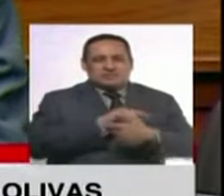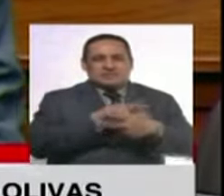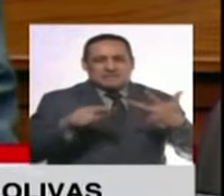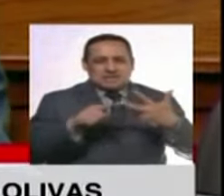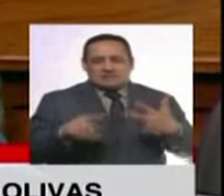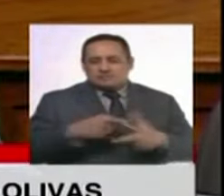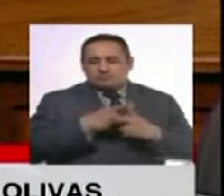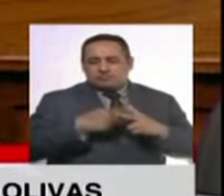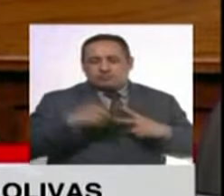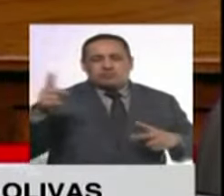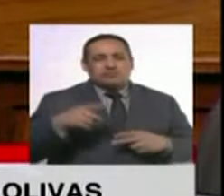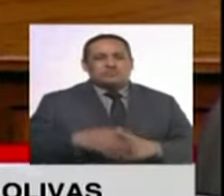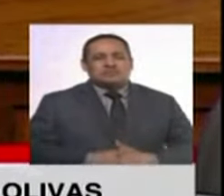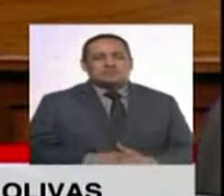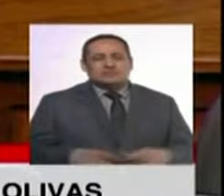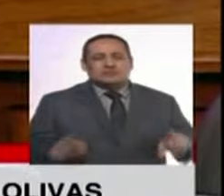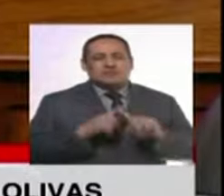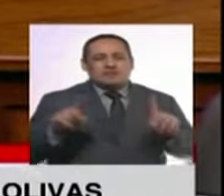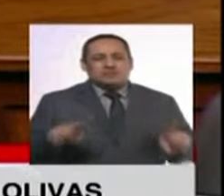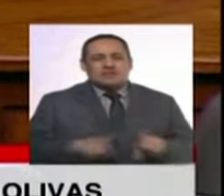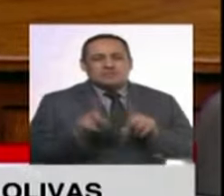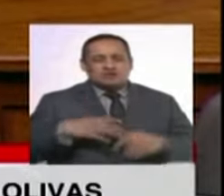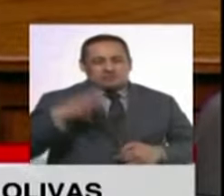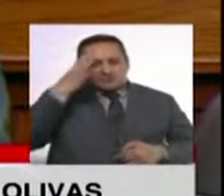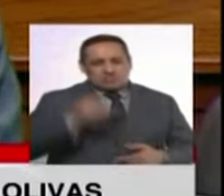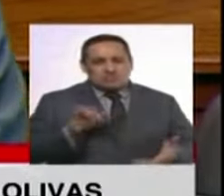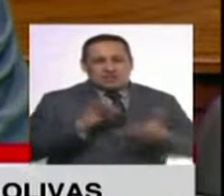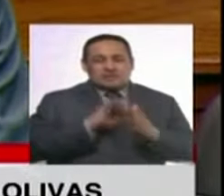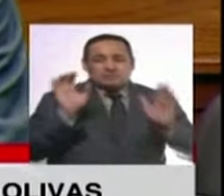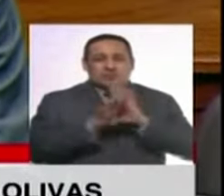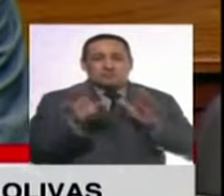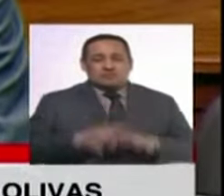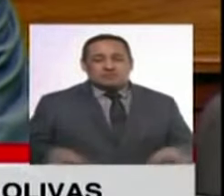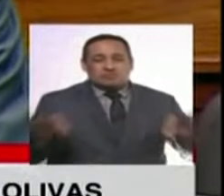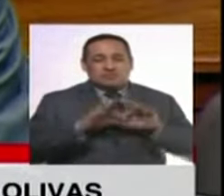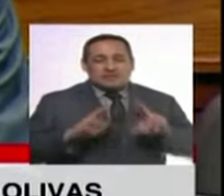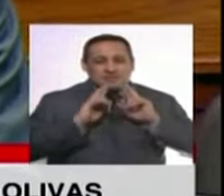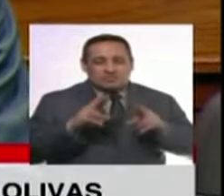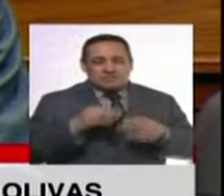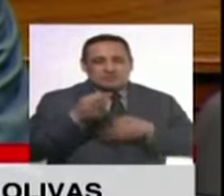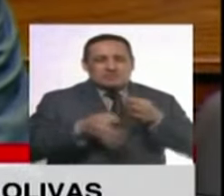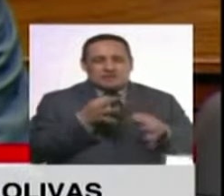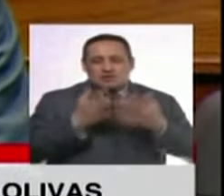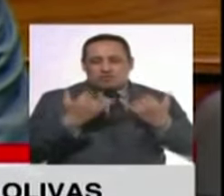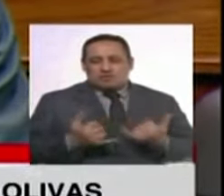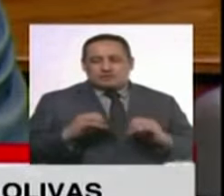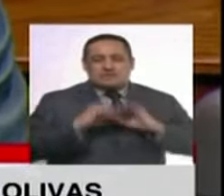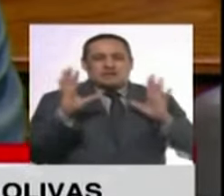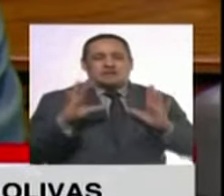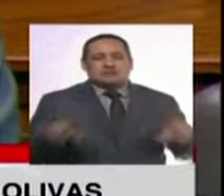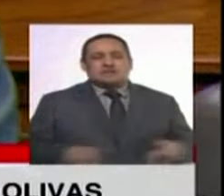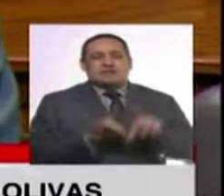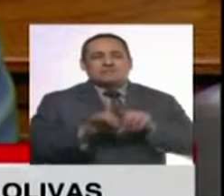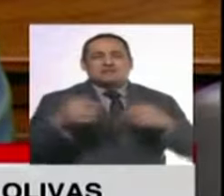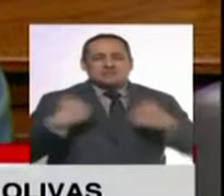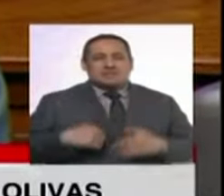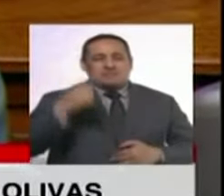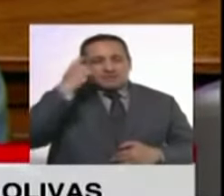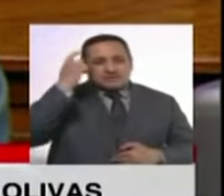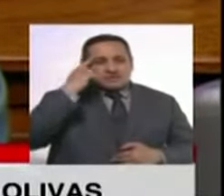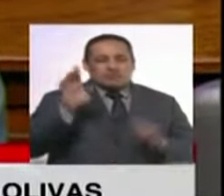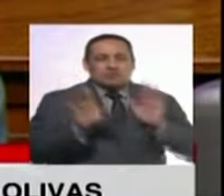Fugitivos sin embargo Estoy seguro que sin importar las respuestas que ha dado el ministro del día de hoy ya están